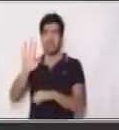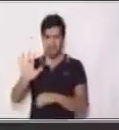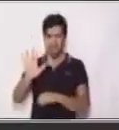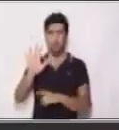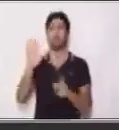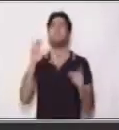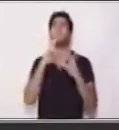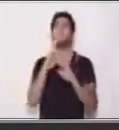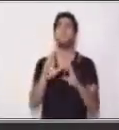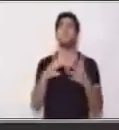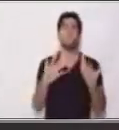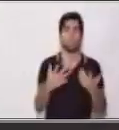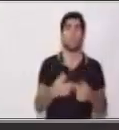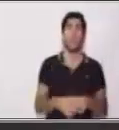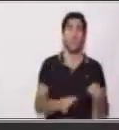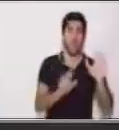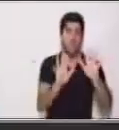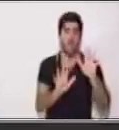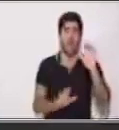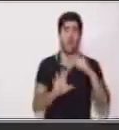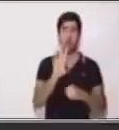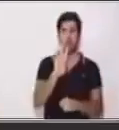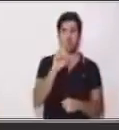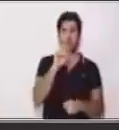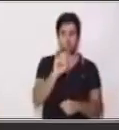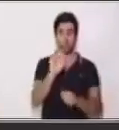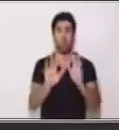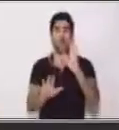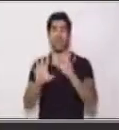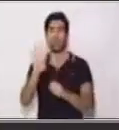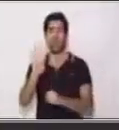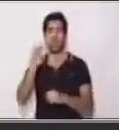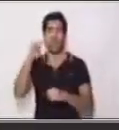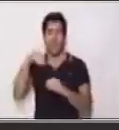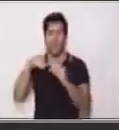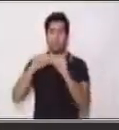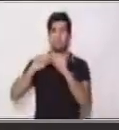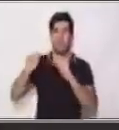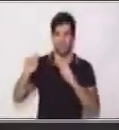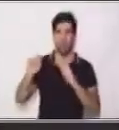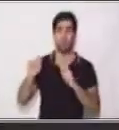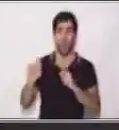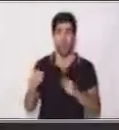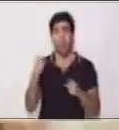14.14 metros cúbicos. Entonces nosotros